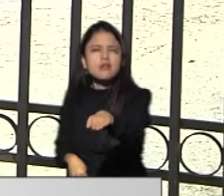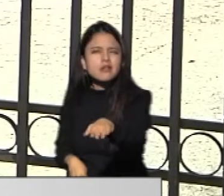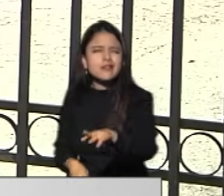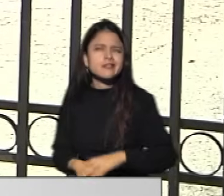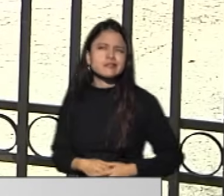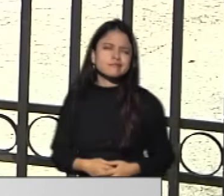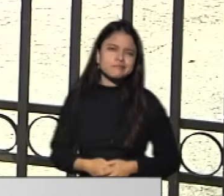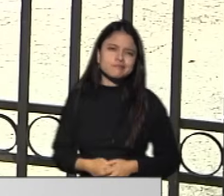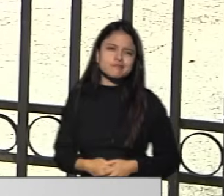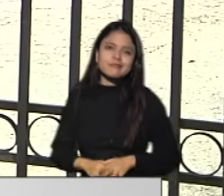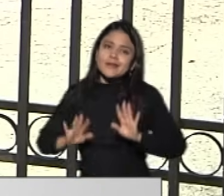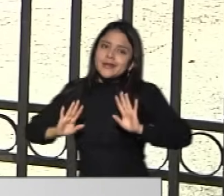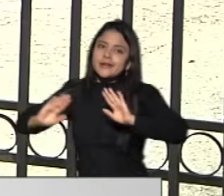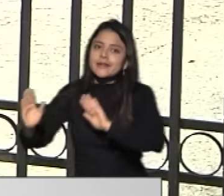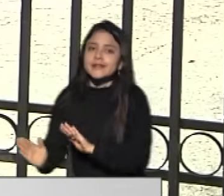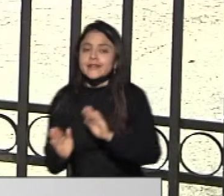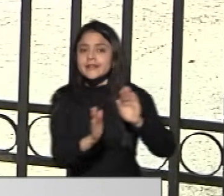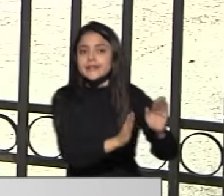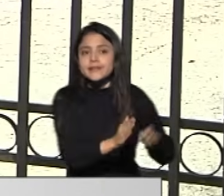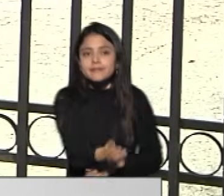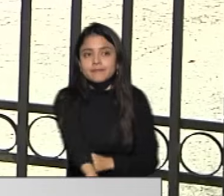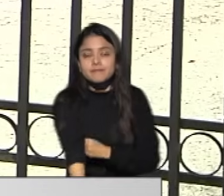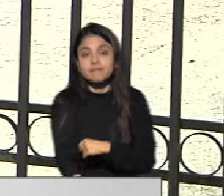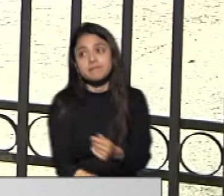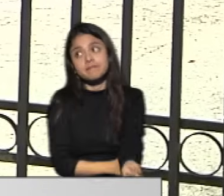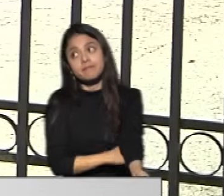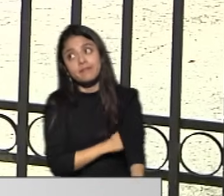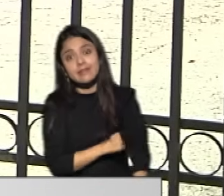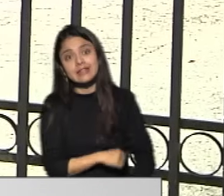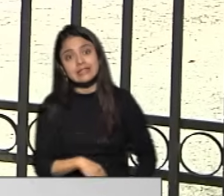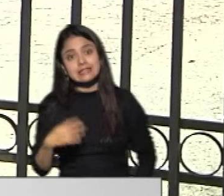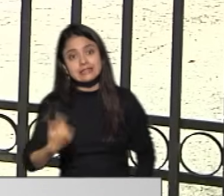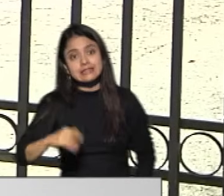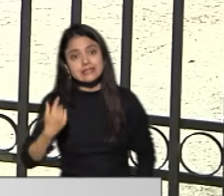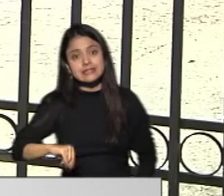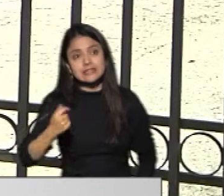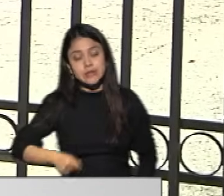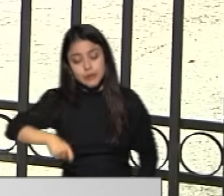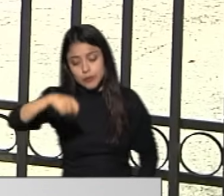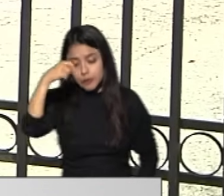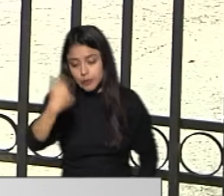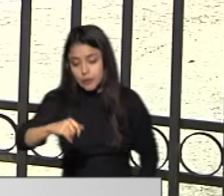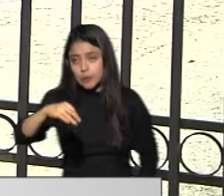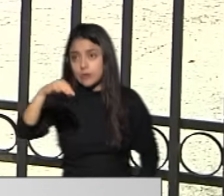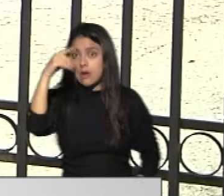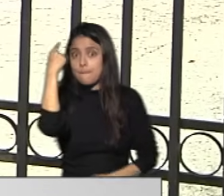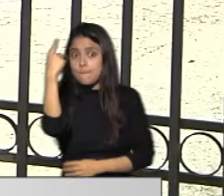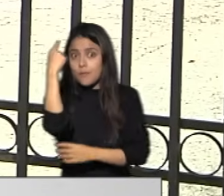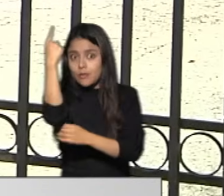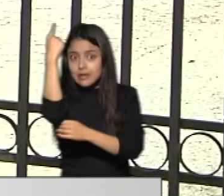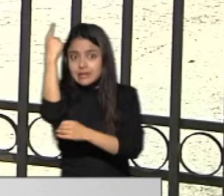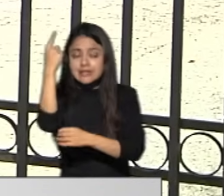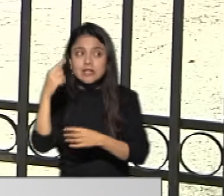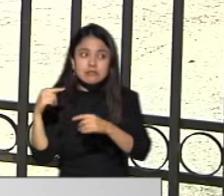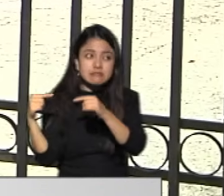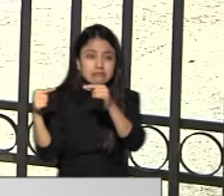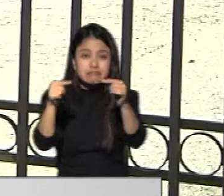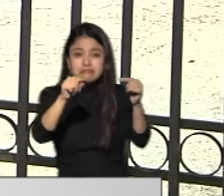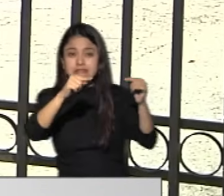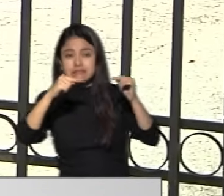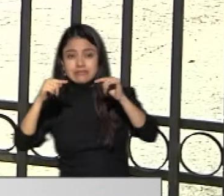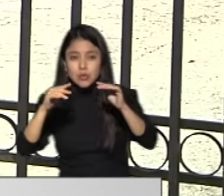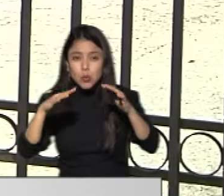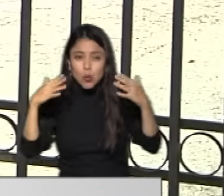tema porque los ánimos políticos y politiqueros continúan atravesando todos los límites aquí en la capital de Antioquia. En